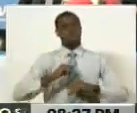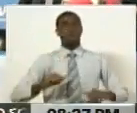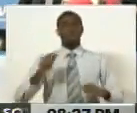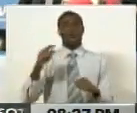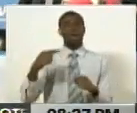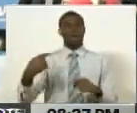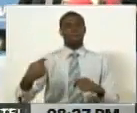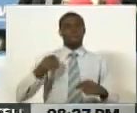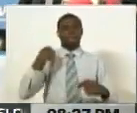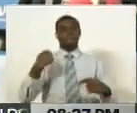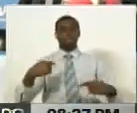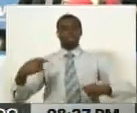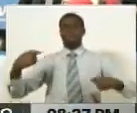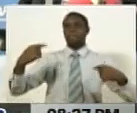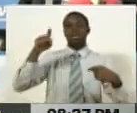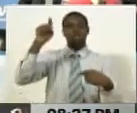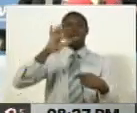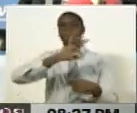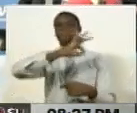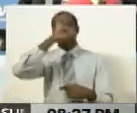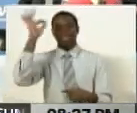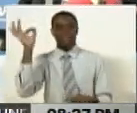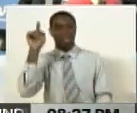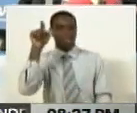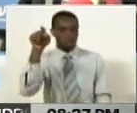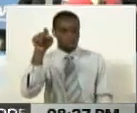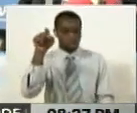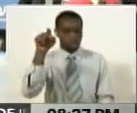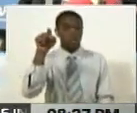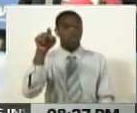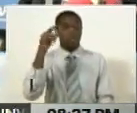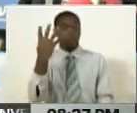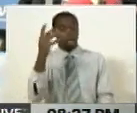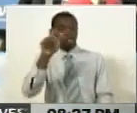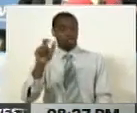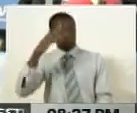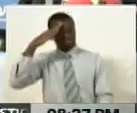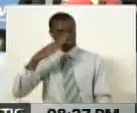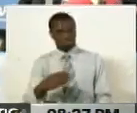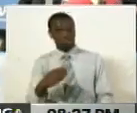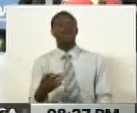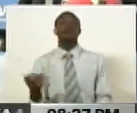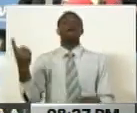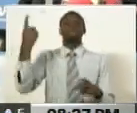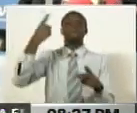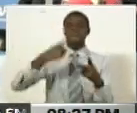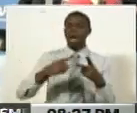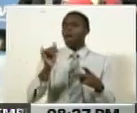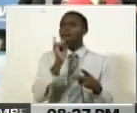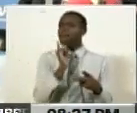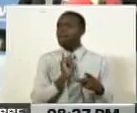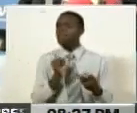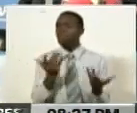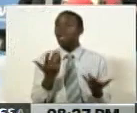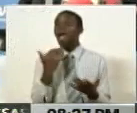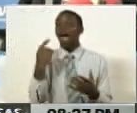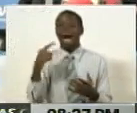en Barquisimeto, estado Lara. También tenemos reporte de el